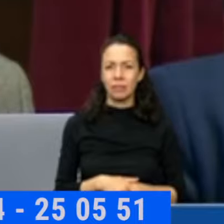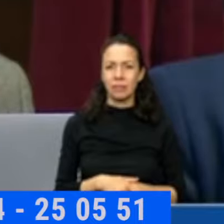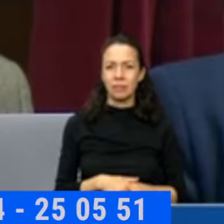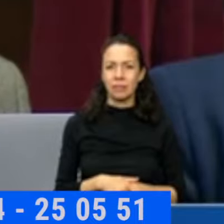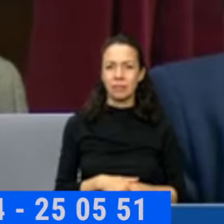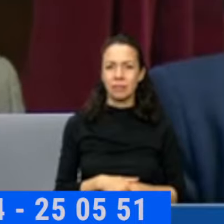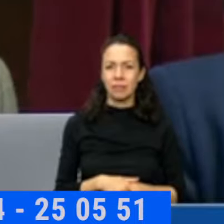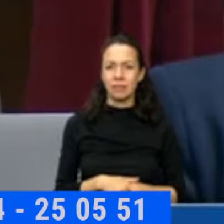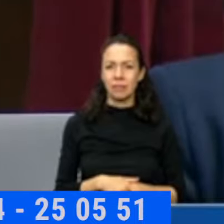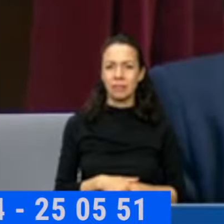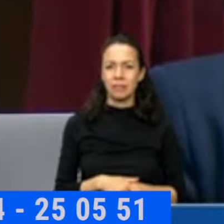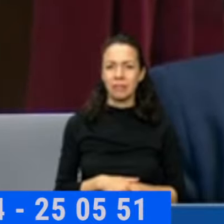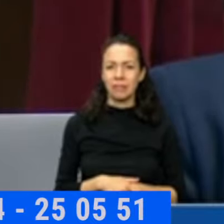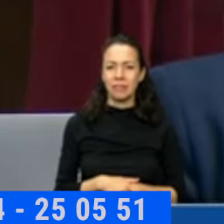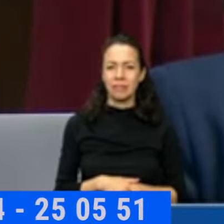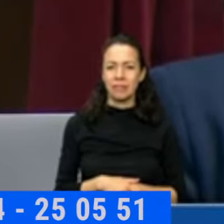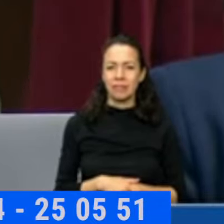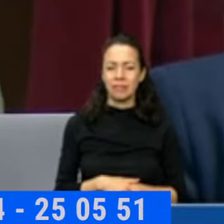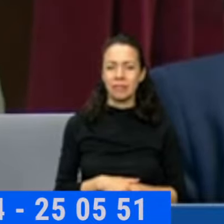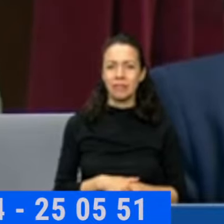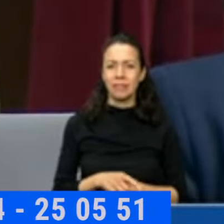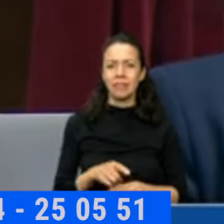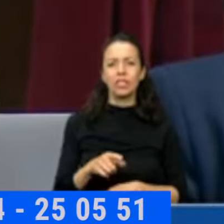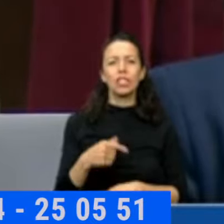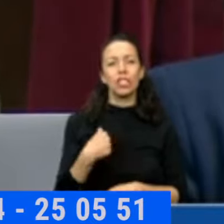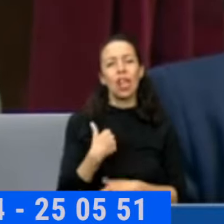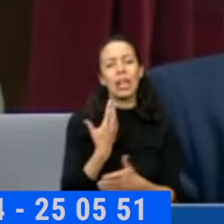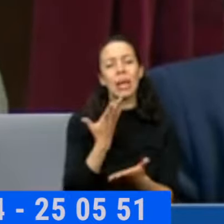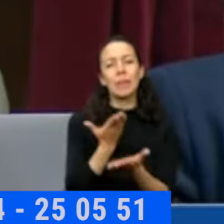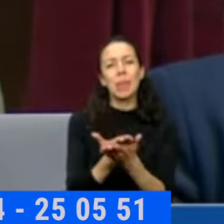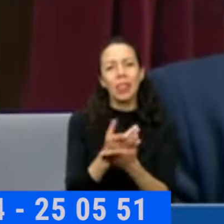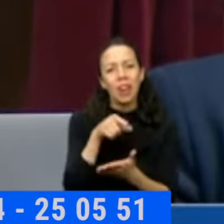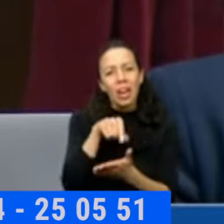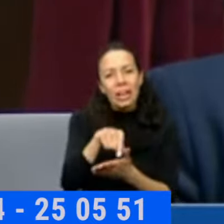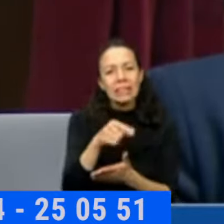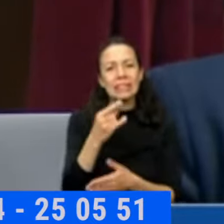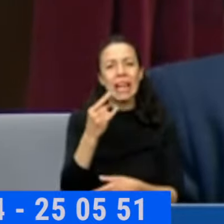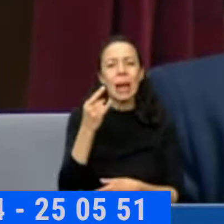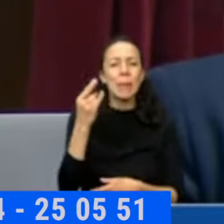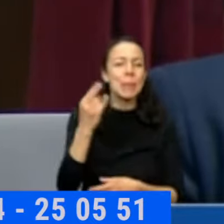Porque está enojado, a veces como que está más enojado que la semana pasada, Aguirre.